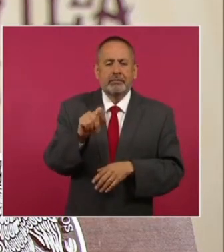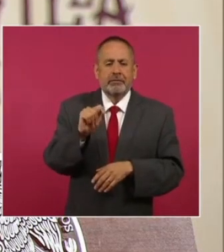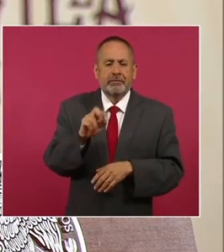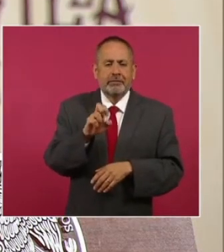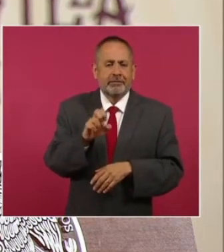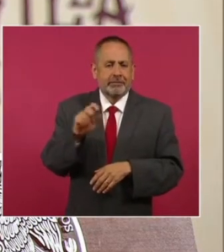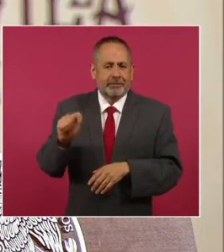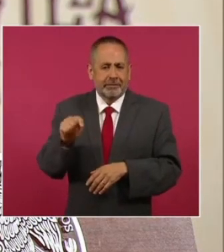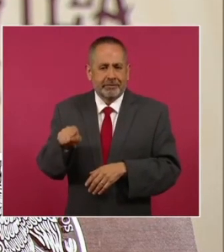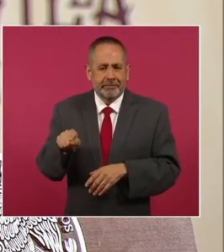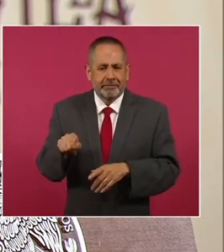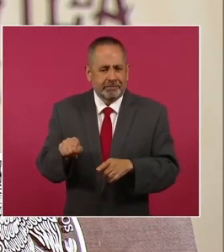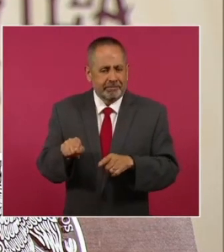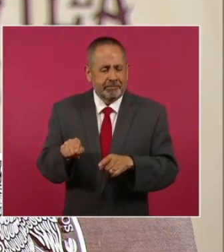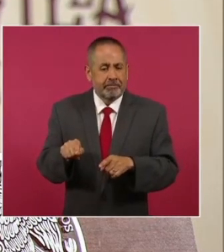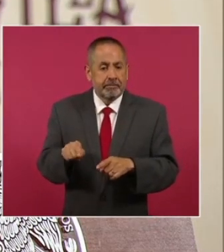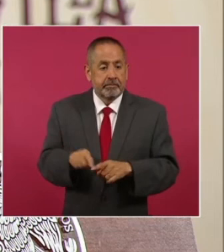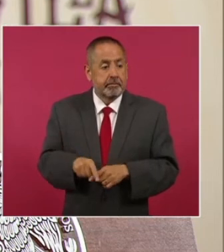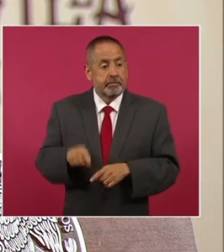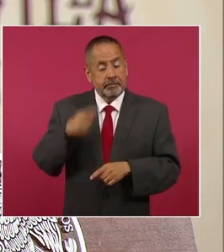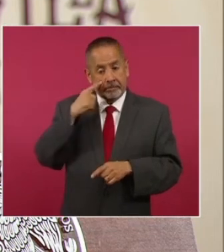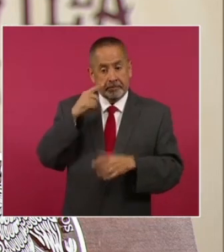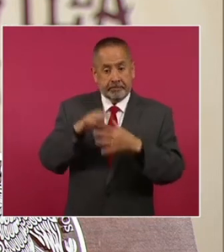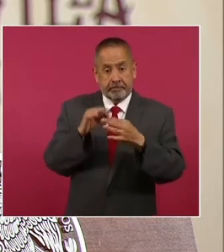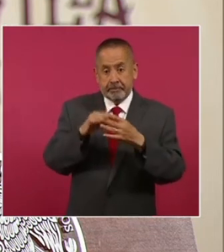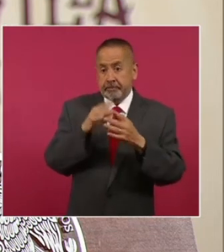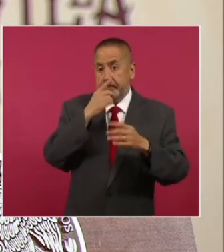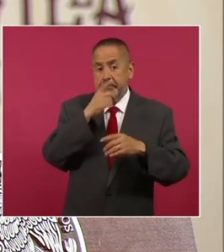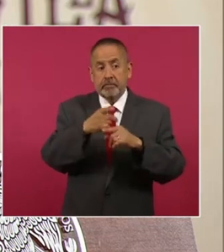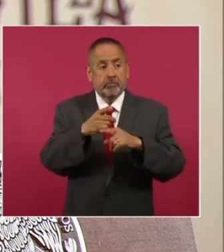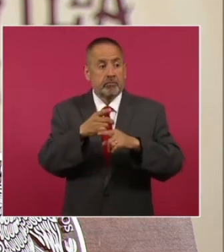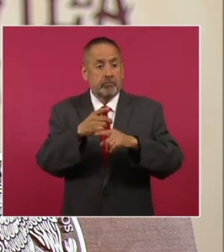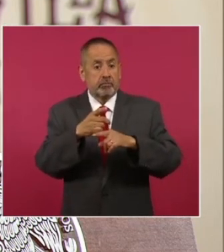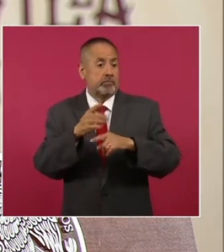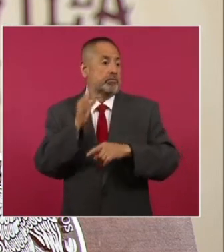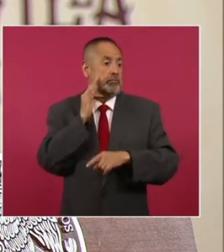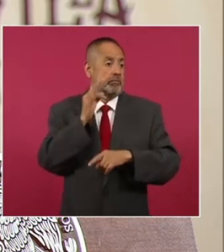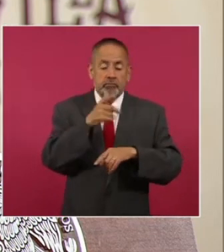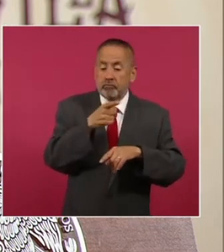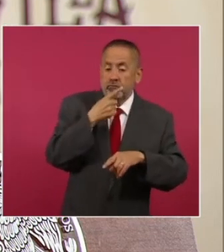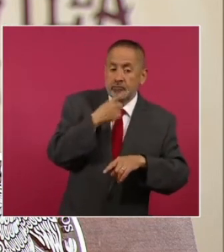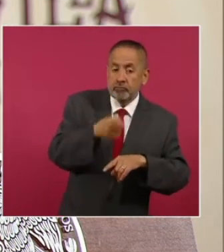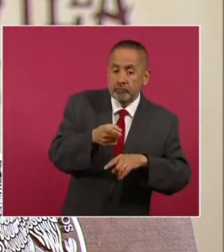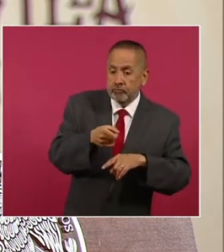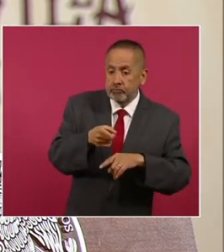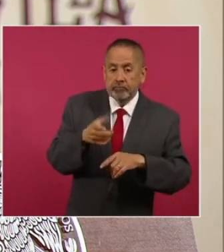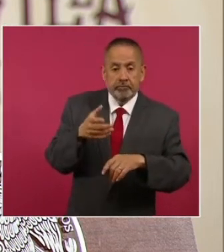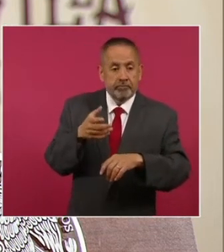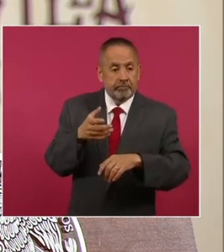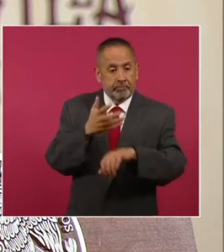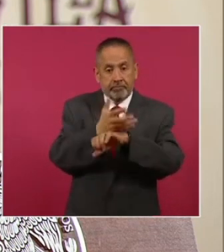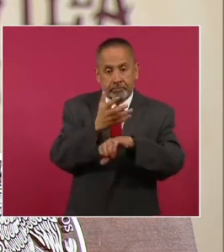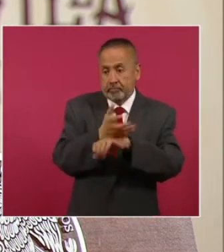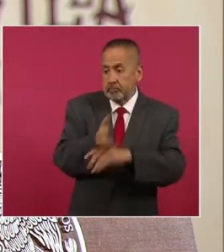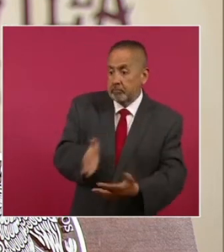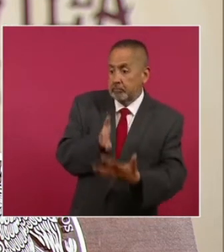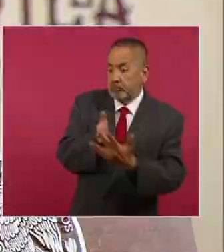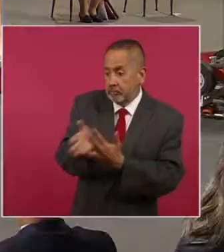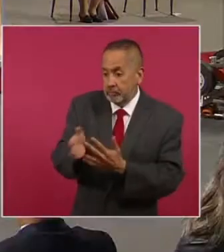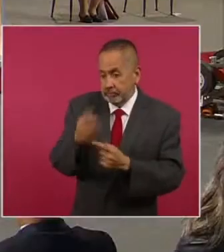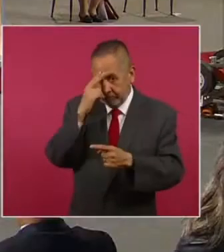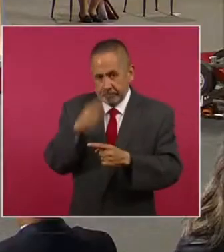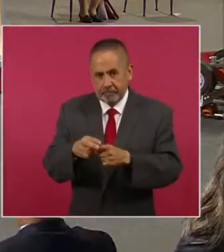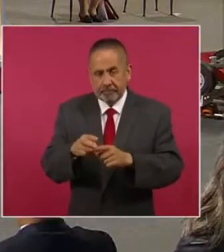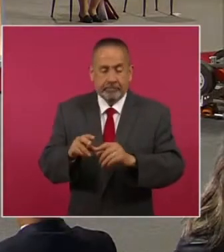sugiere que Estados Unidos intervenga México contra los cárteles. Y ya sabemos, los